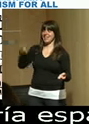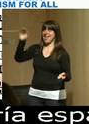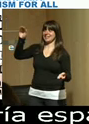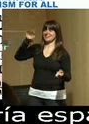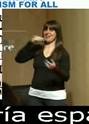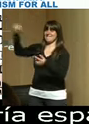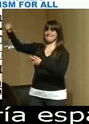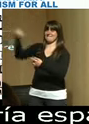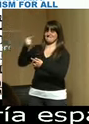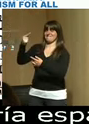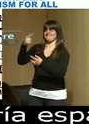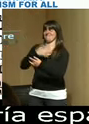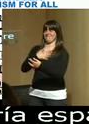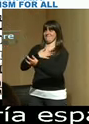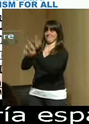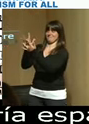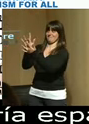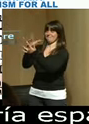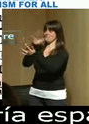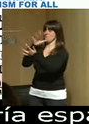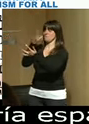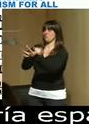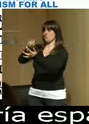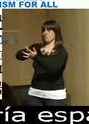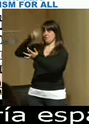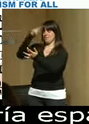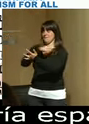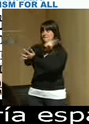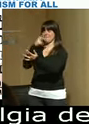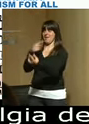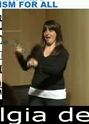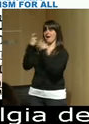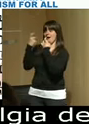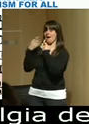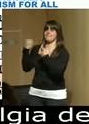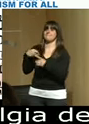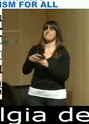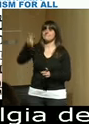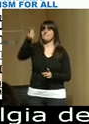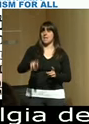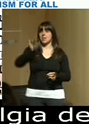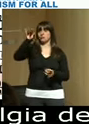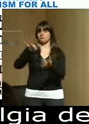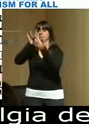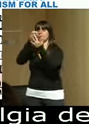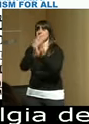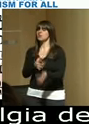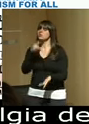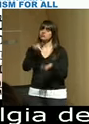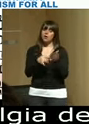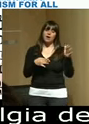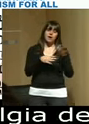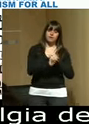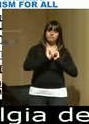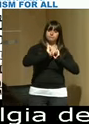nostalgia de nuestros padres nos llevaron a atender bien al público que venía a nuestro país. Y yo cuando entré en la política